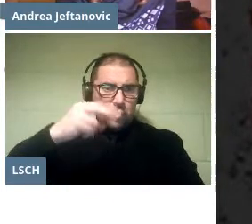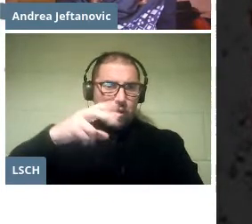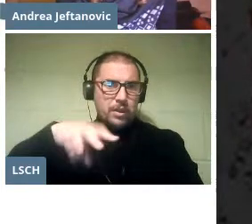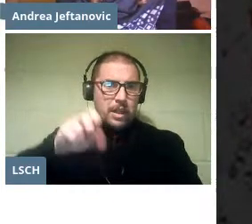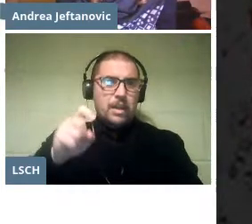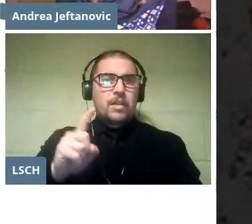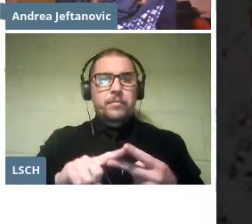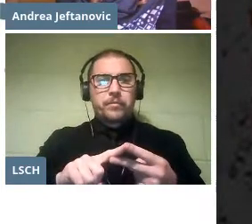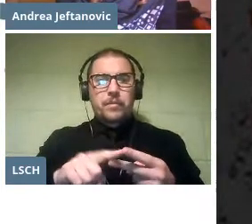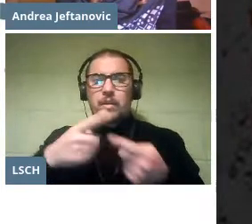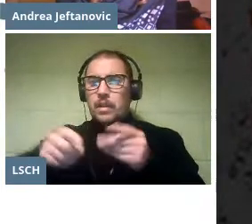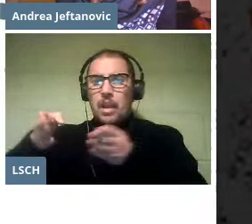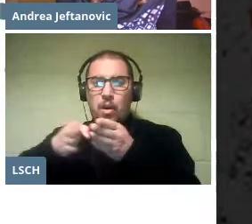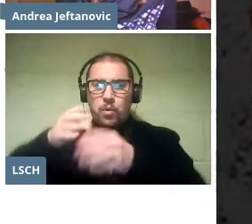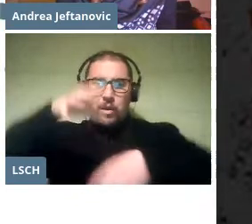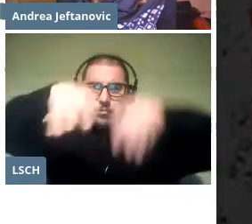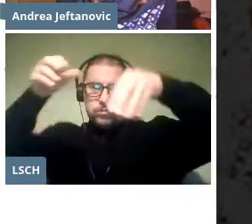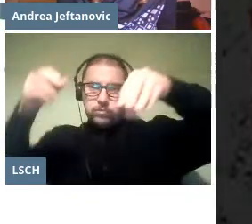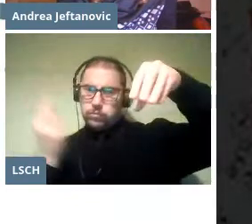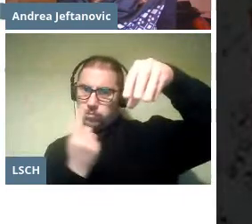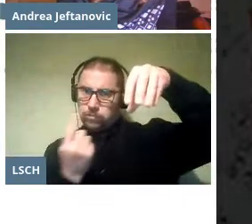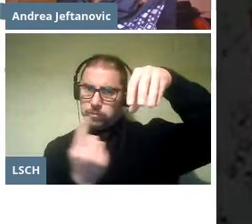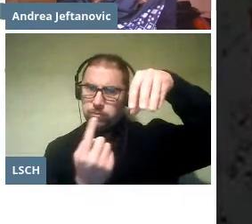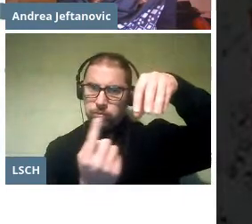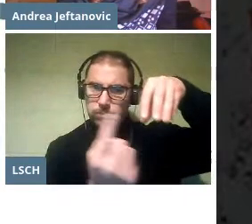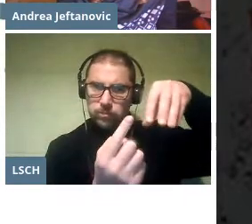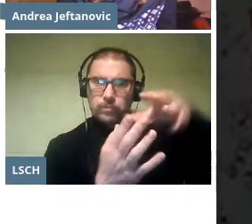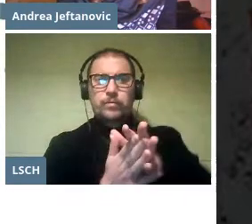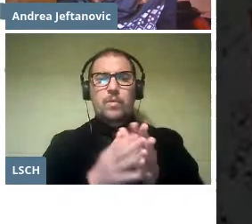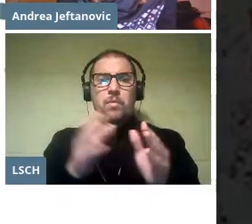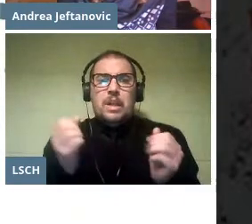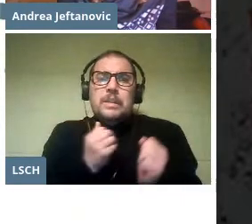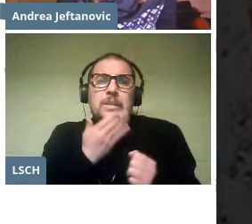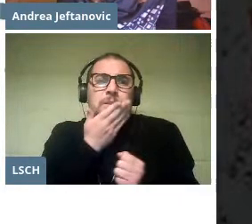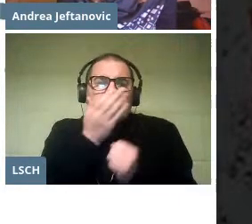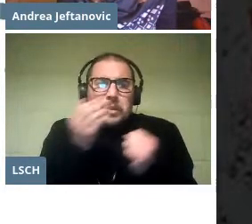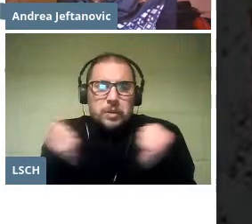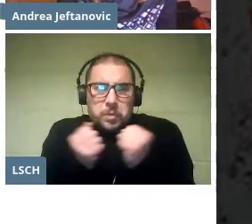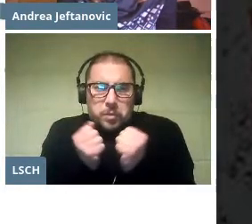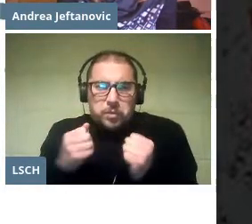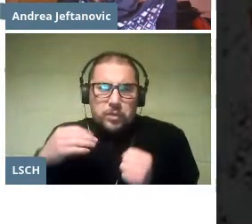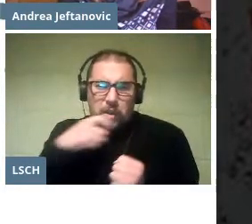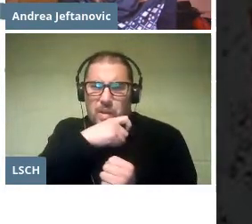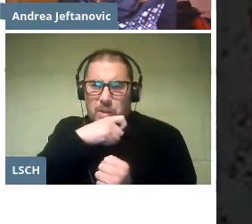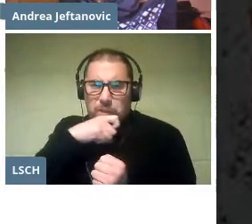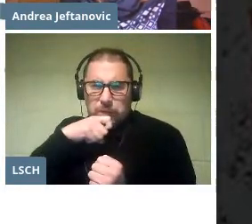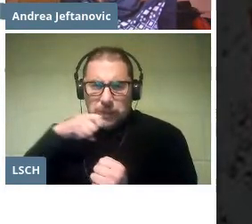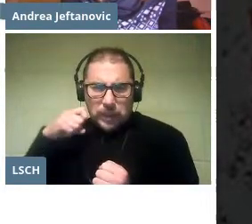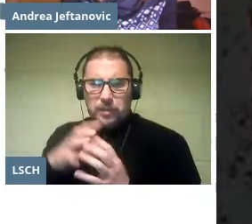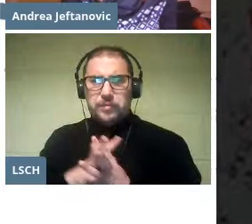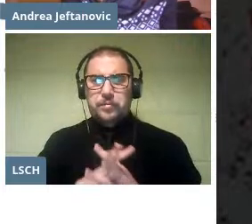cruzar rutas altiplánicas, aquejados por las bajas temperaturas y la aridez.